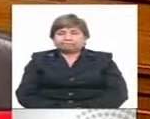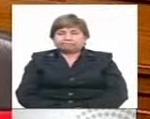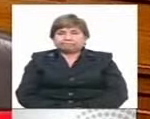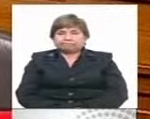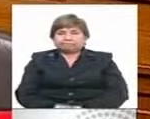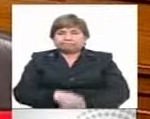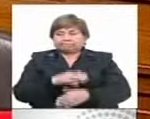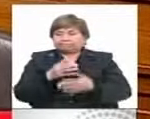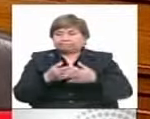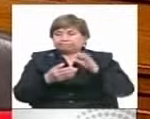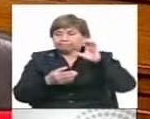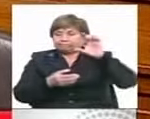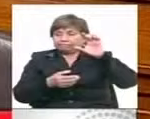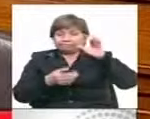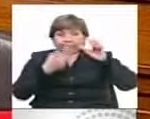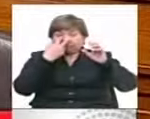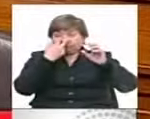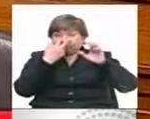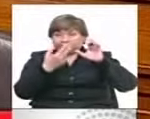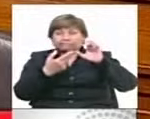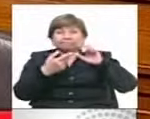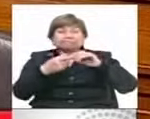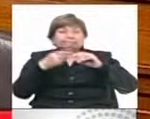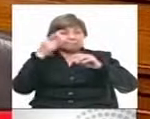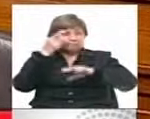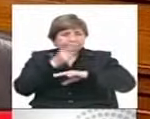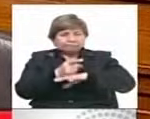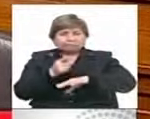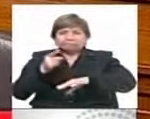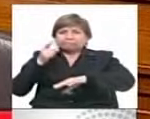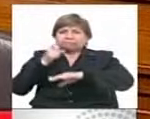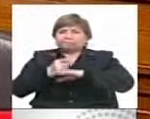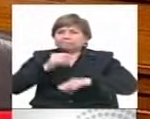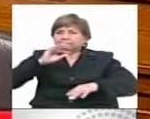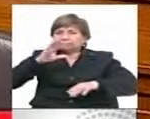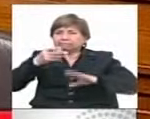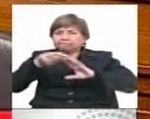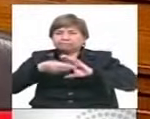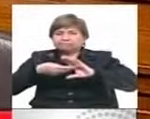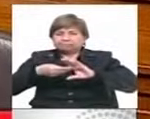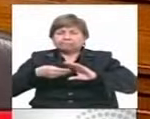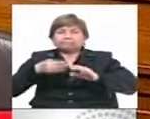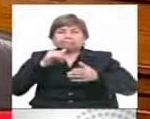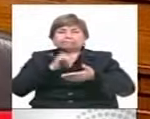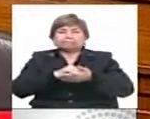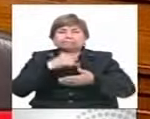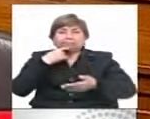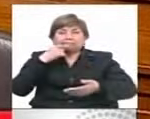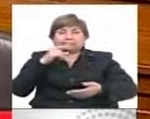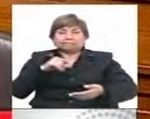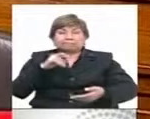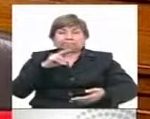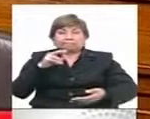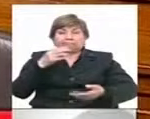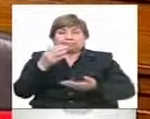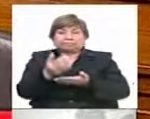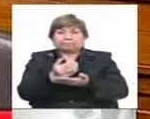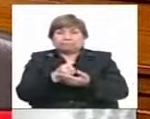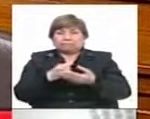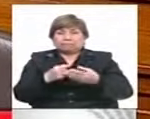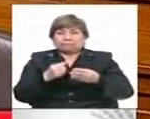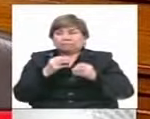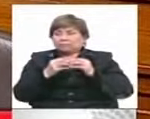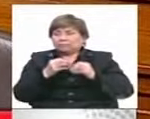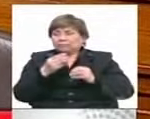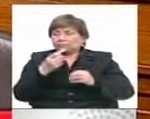Todo esto que tengo acá son las denuncias de corrupción que estaría integrando el grupo Distriluz.